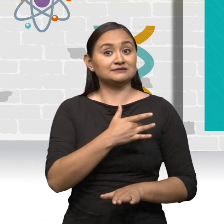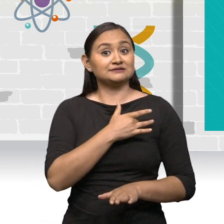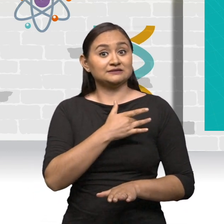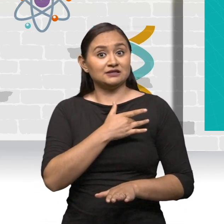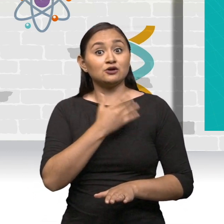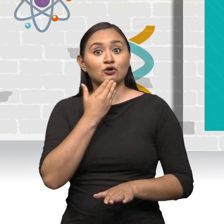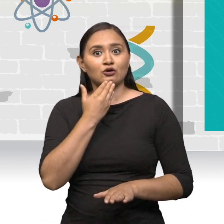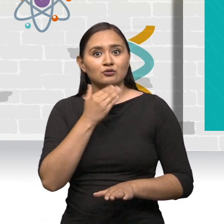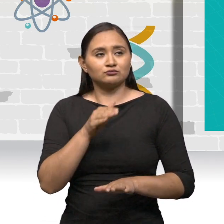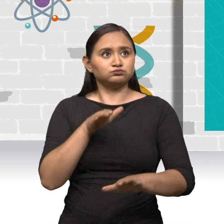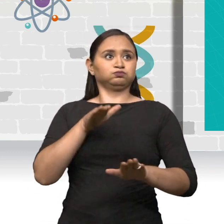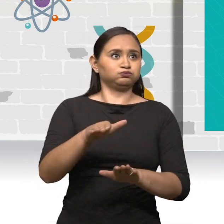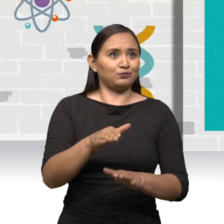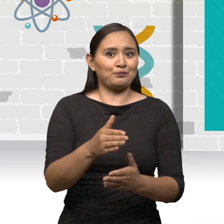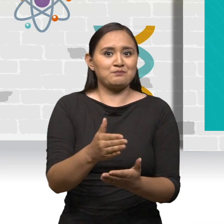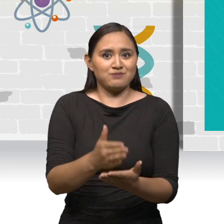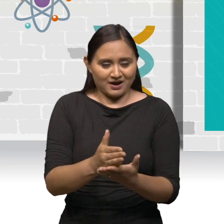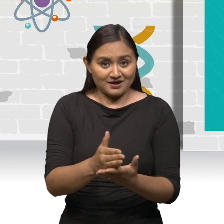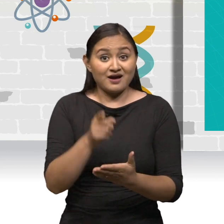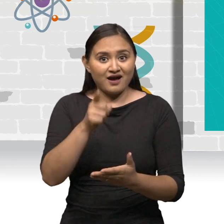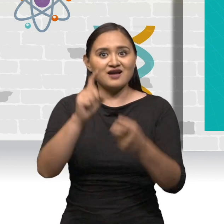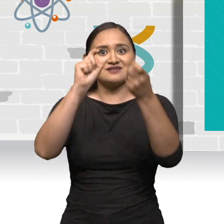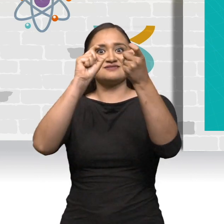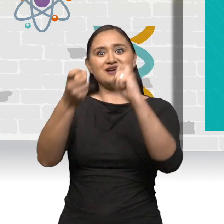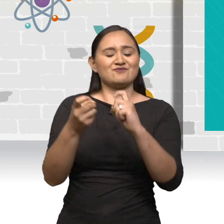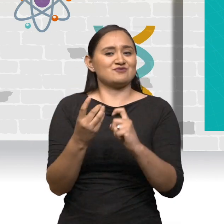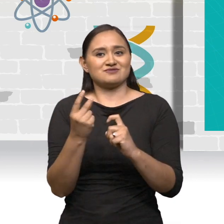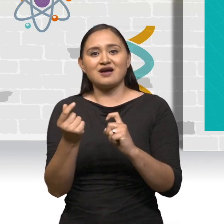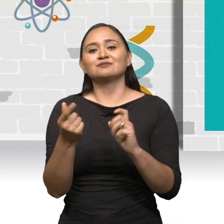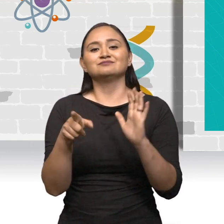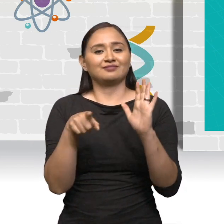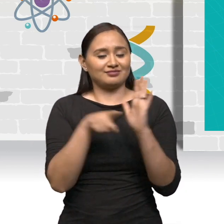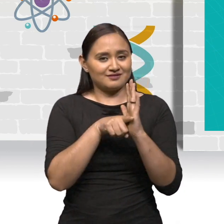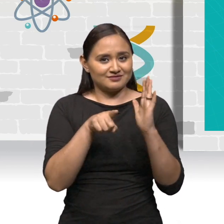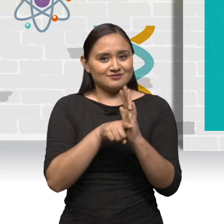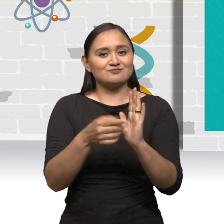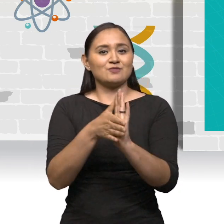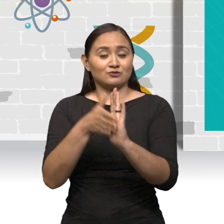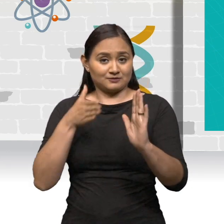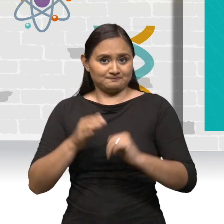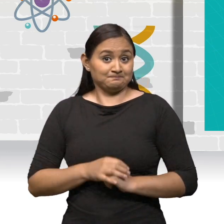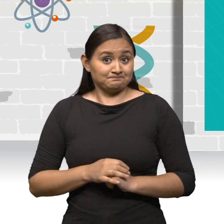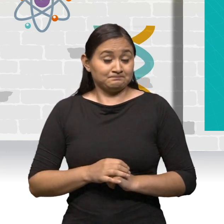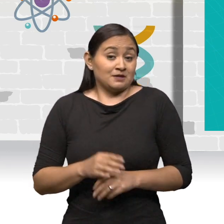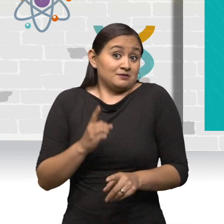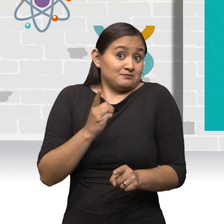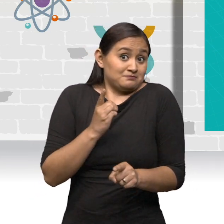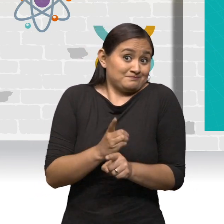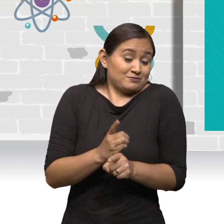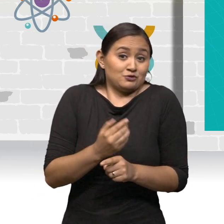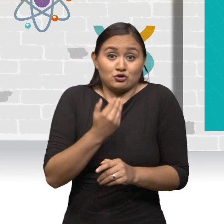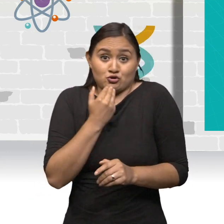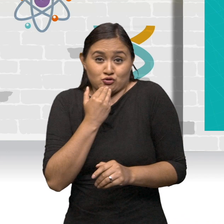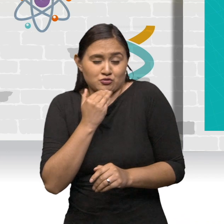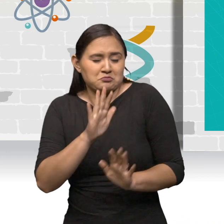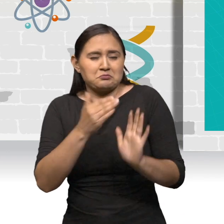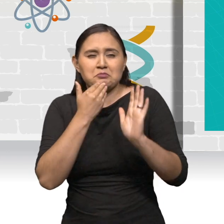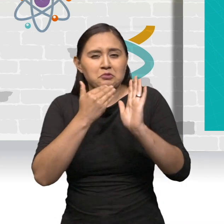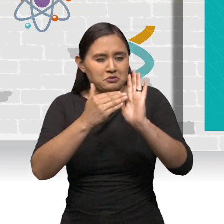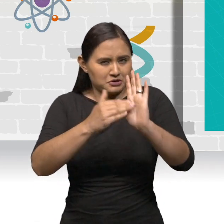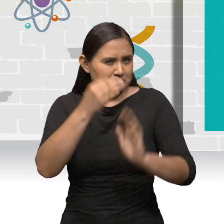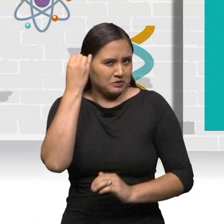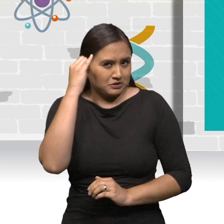golpe estamos experimentando una desaceleración, ya que se produce un cambio brusco y negativo en la velocidad. Por lo